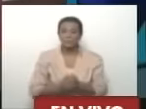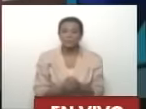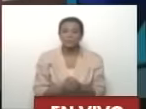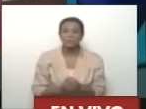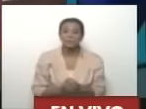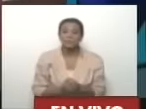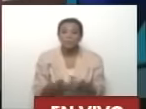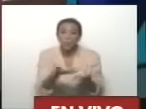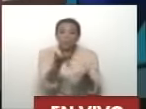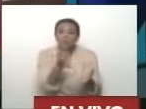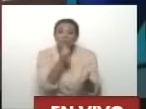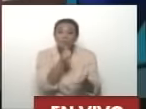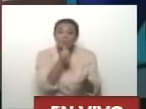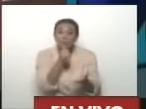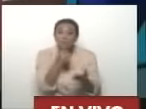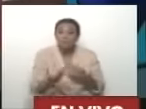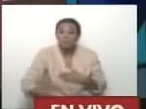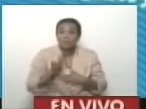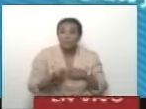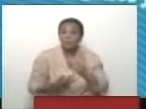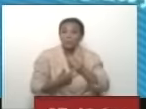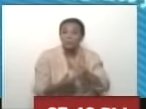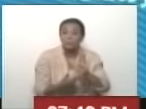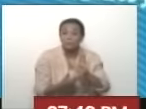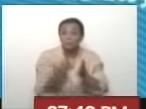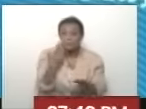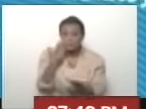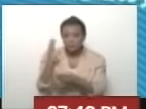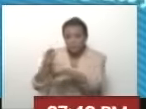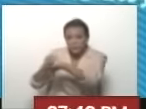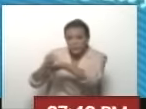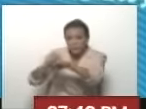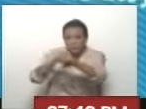Trae una perlita, María Antonieta.